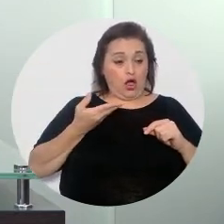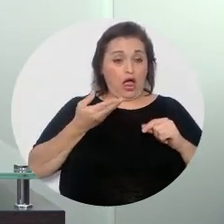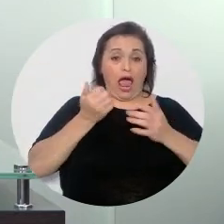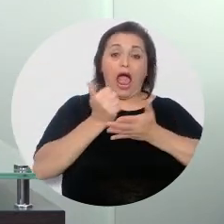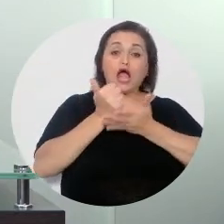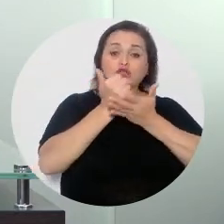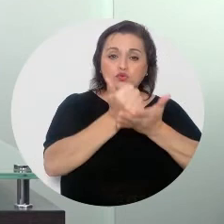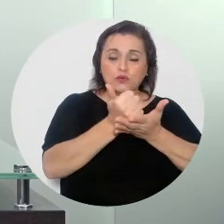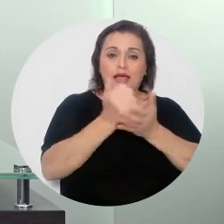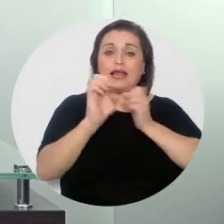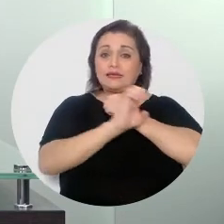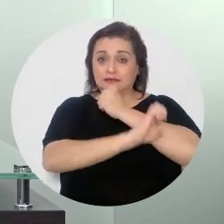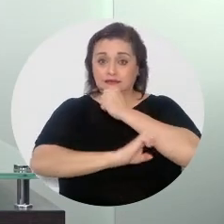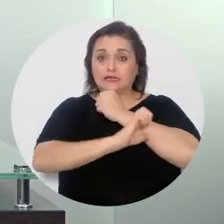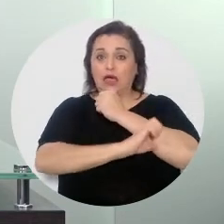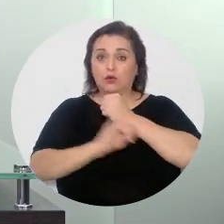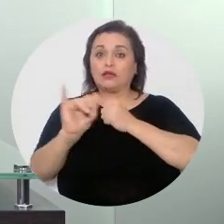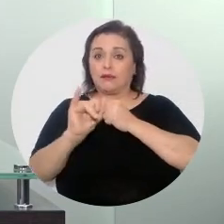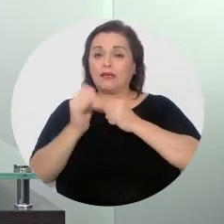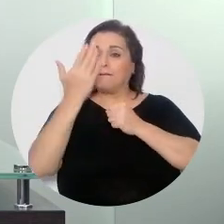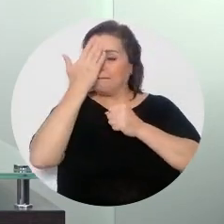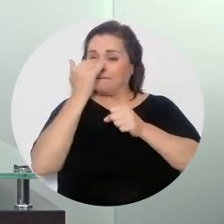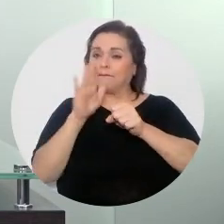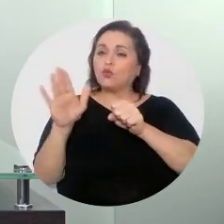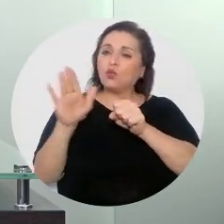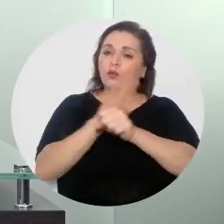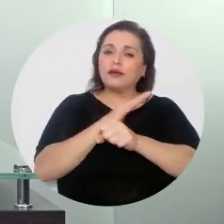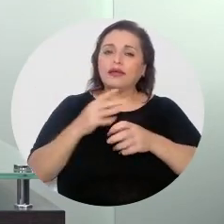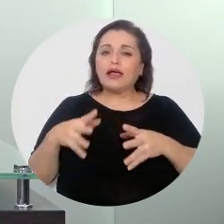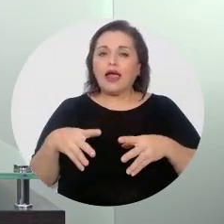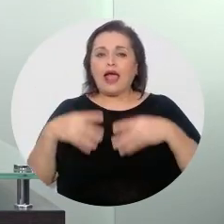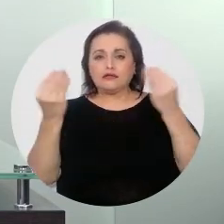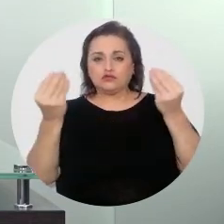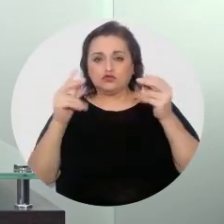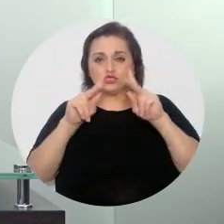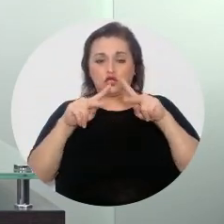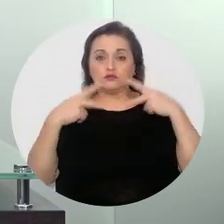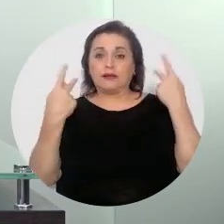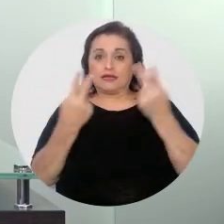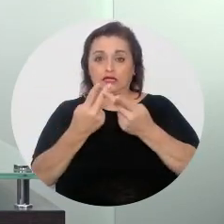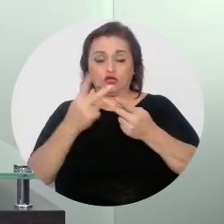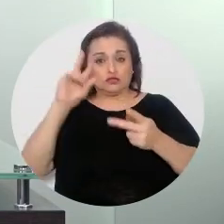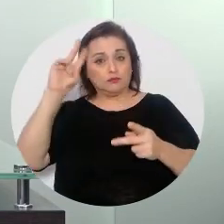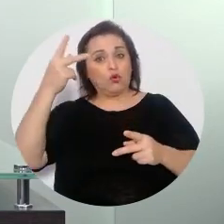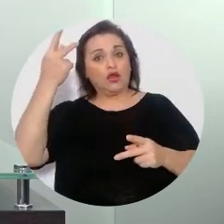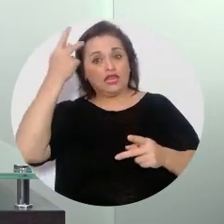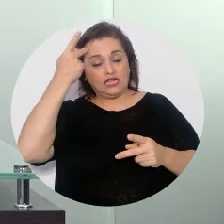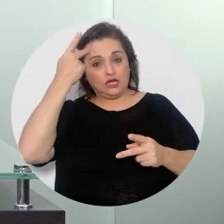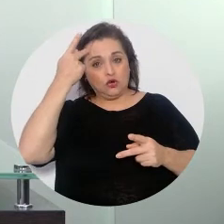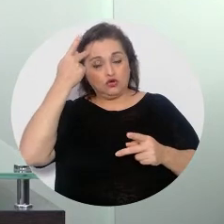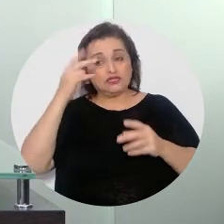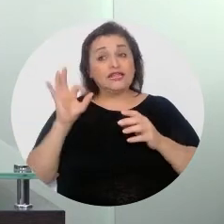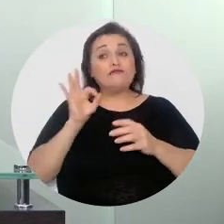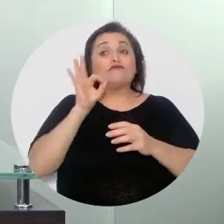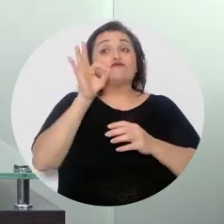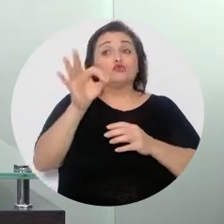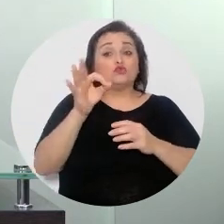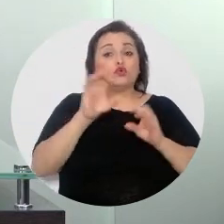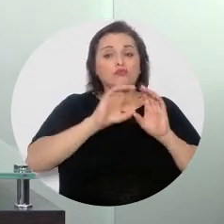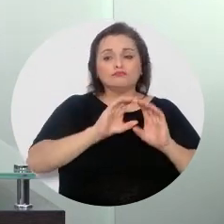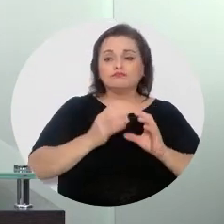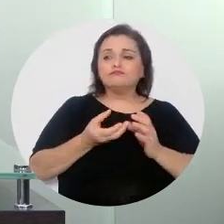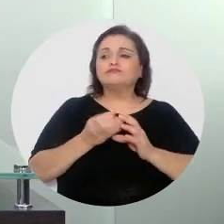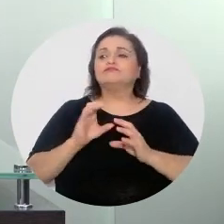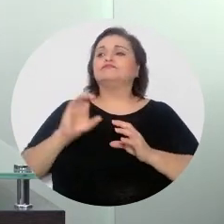o contribución que hace el Estado para cubrir los gastos de los partidos políticos a manera de reembolso,